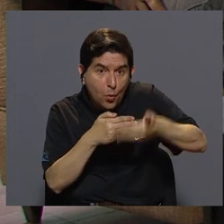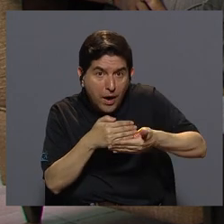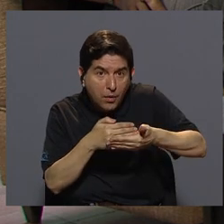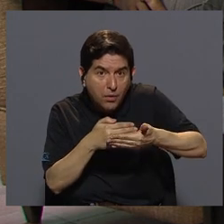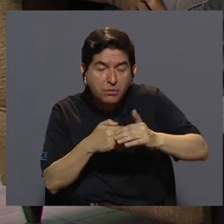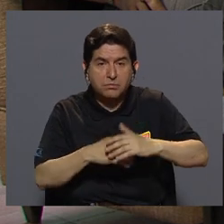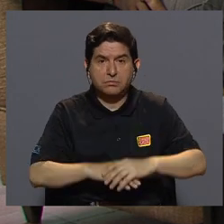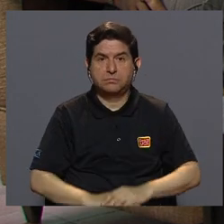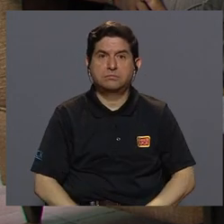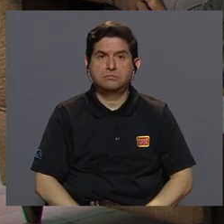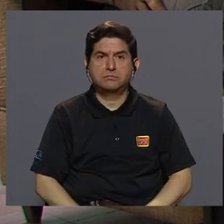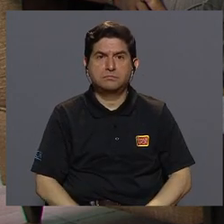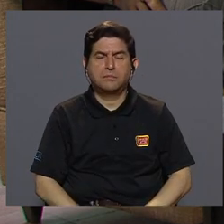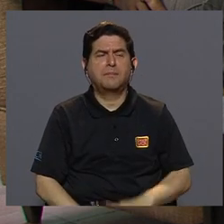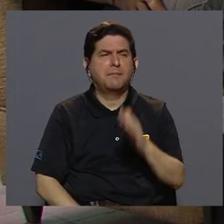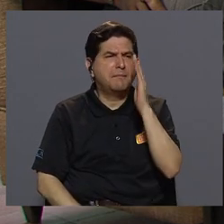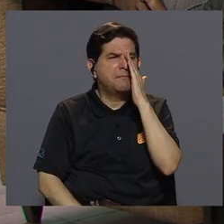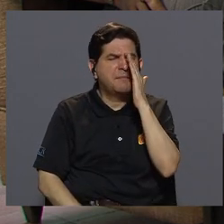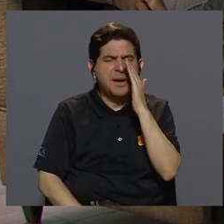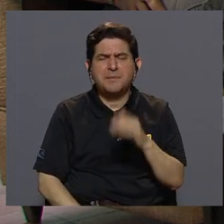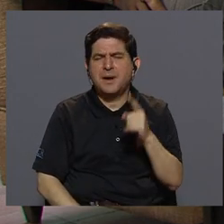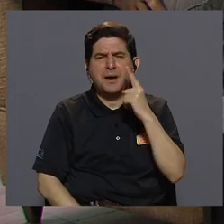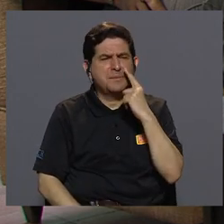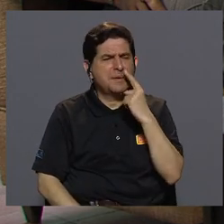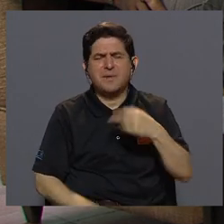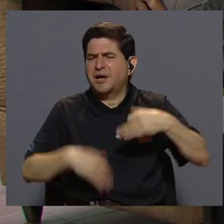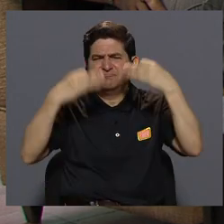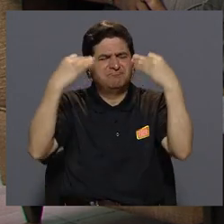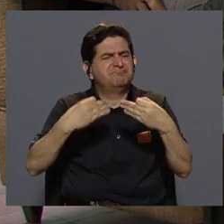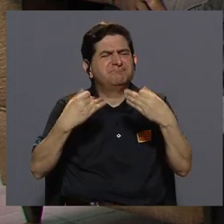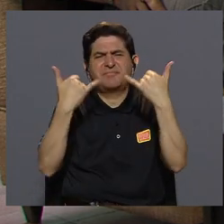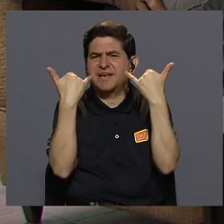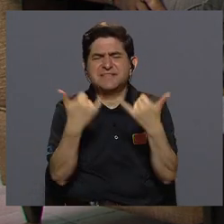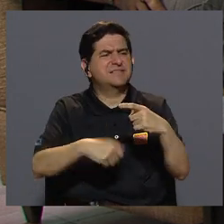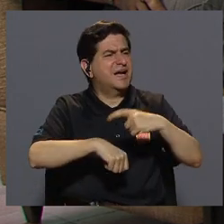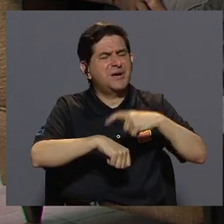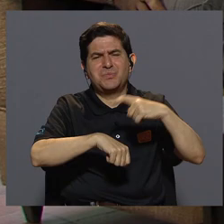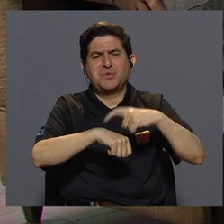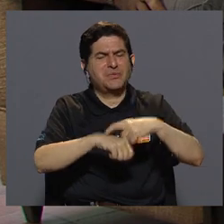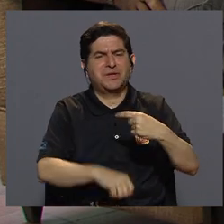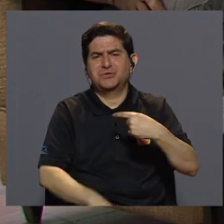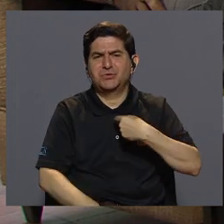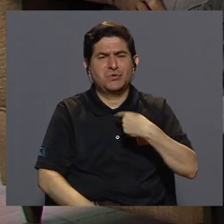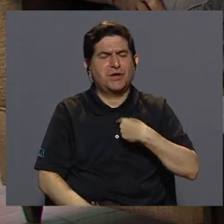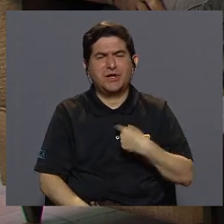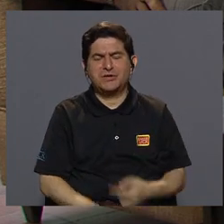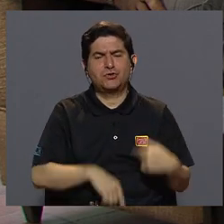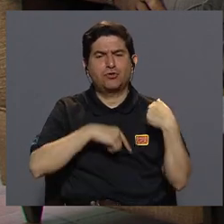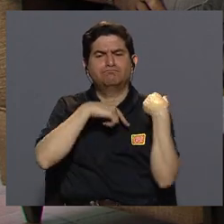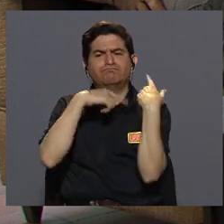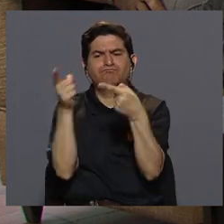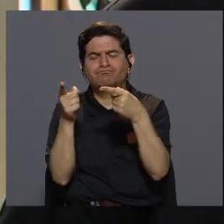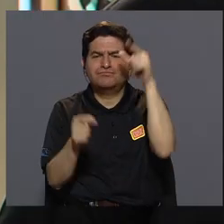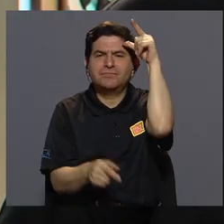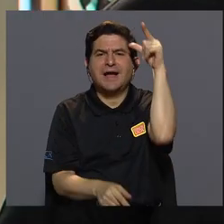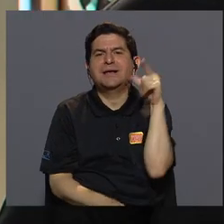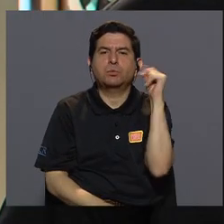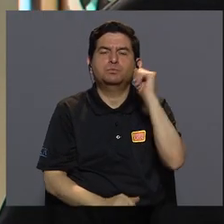Después, no, mamá ya y papá decidieron que ya era momento de que yo me trasladara a